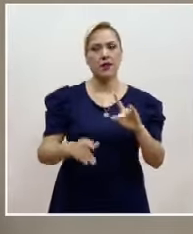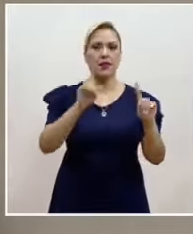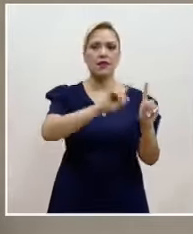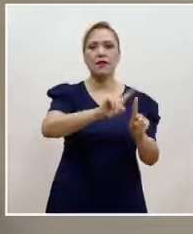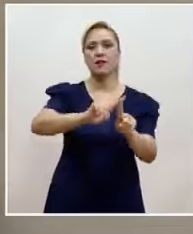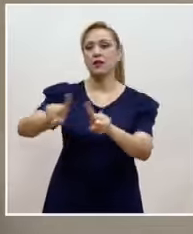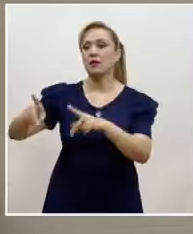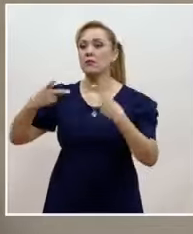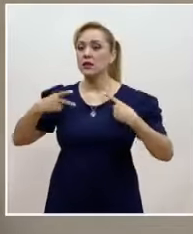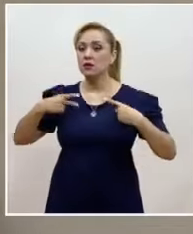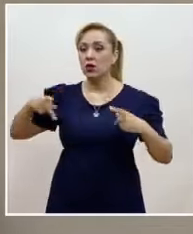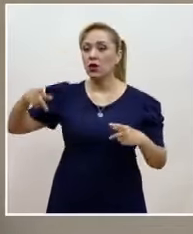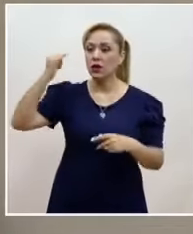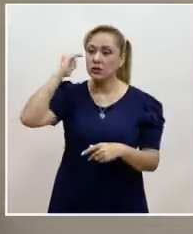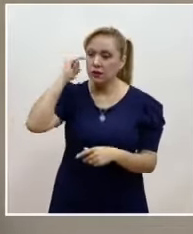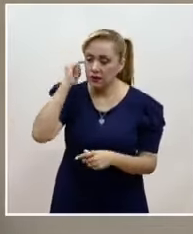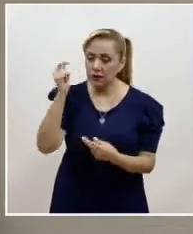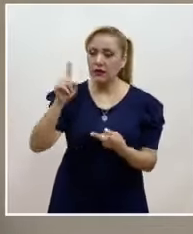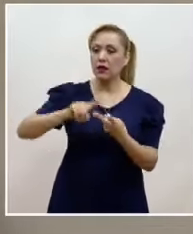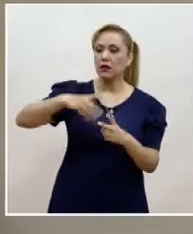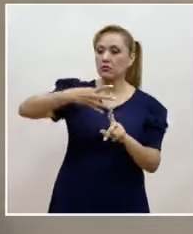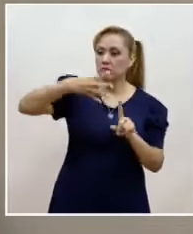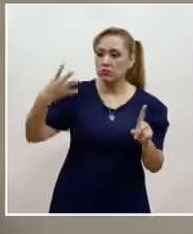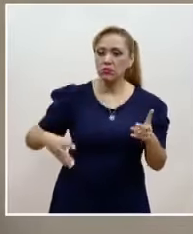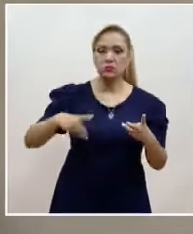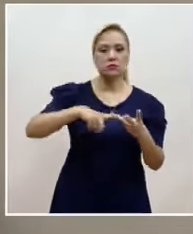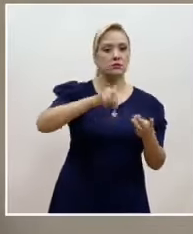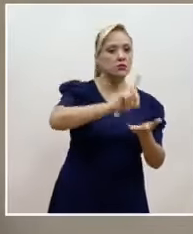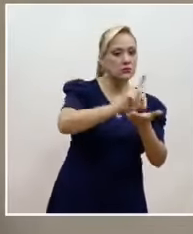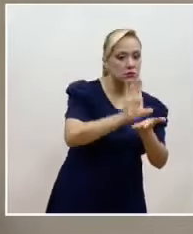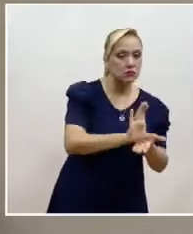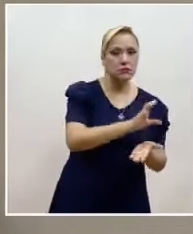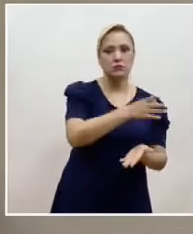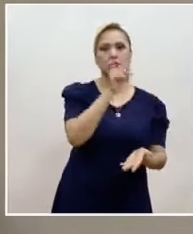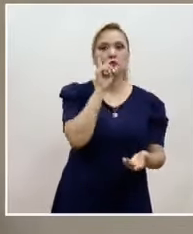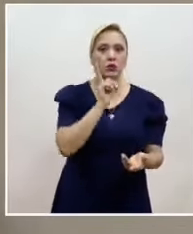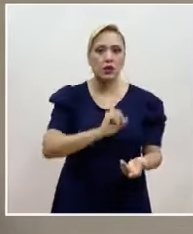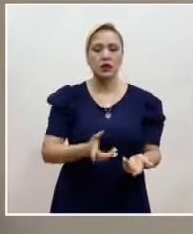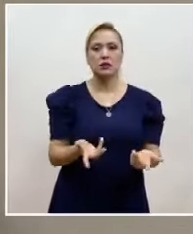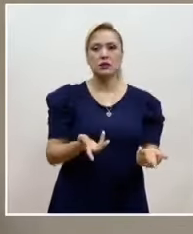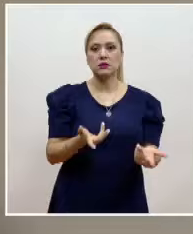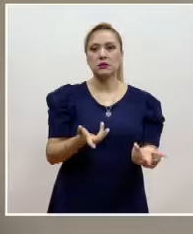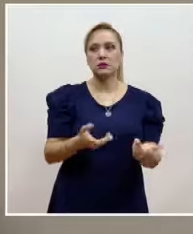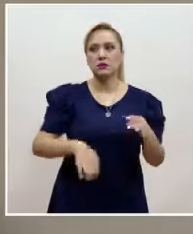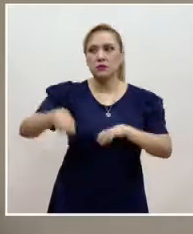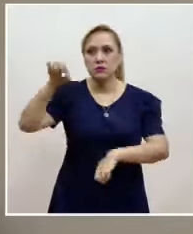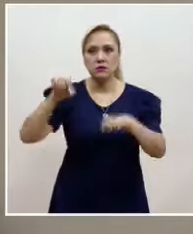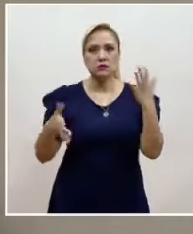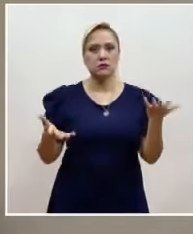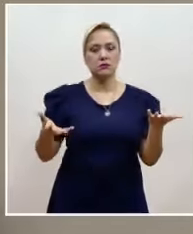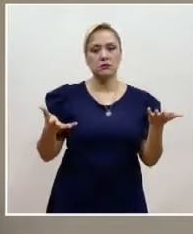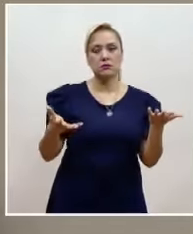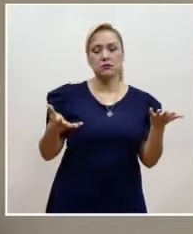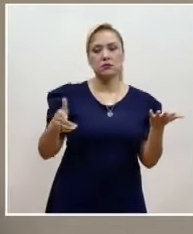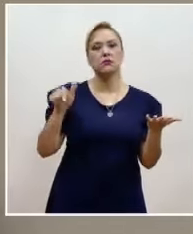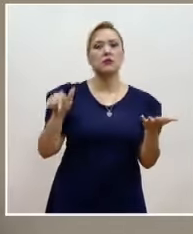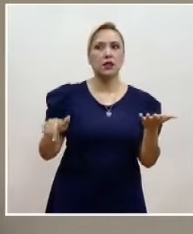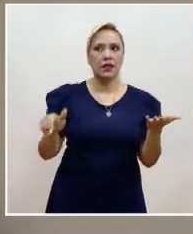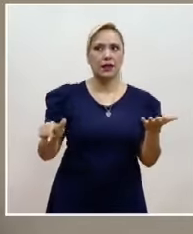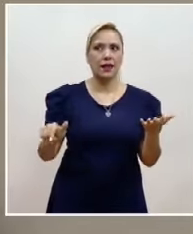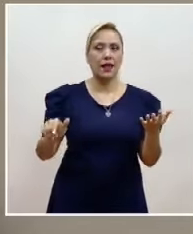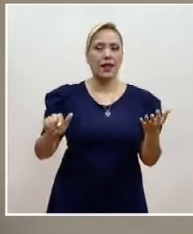Y entonces, justo creo que la justicia digital solamente, bueno, nos va a servir mucho más